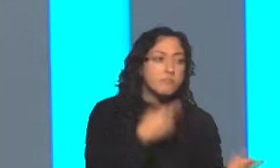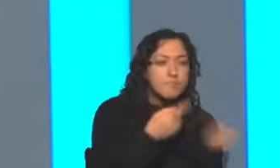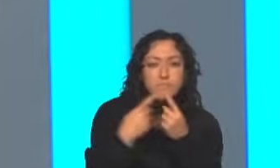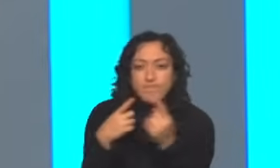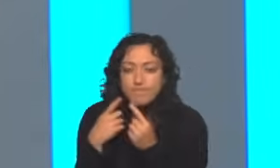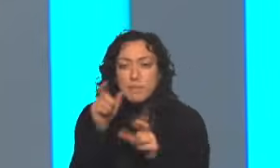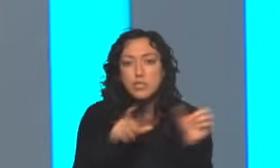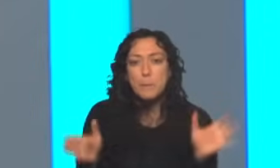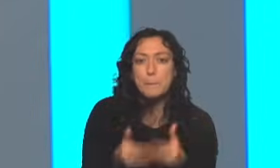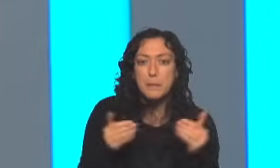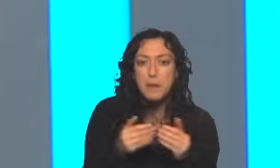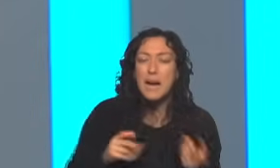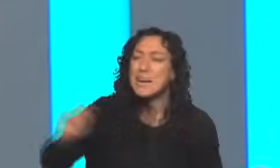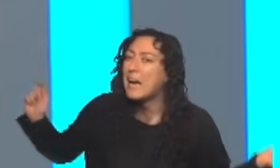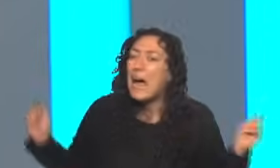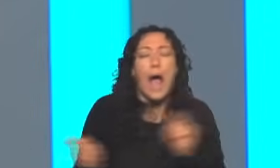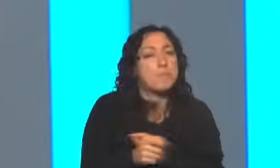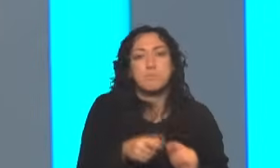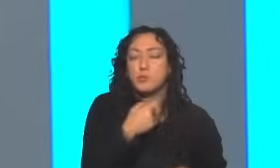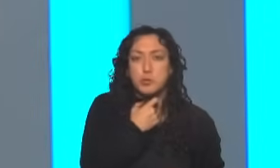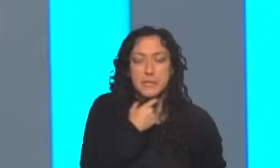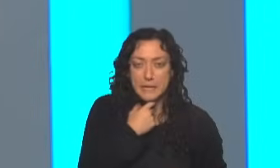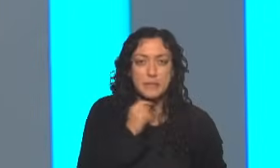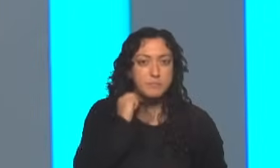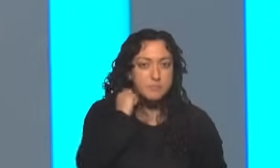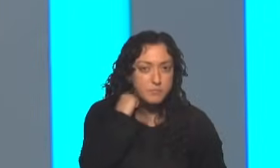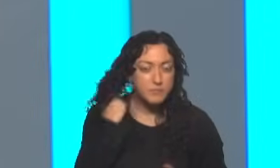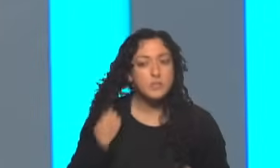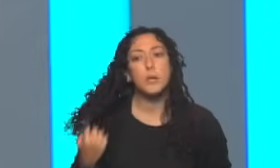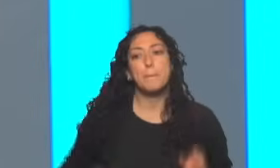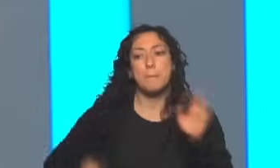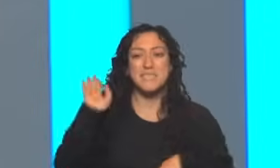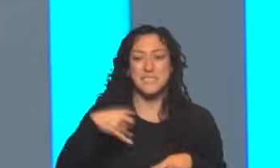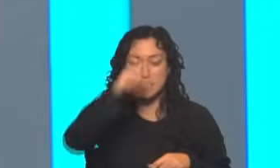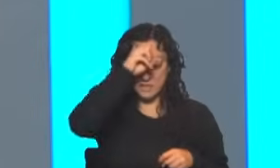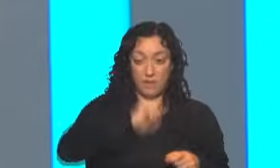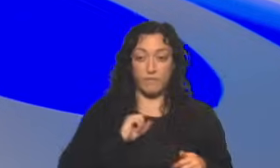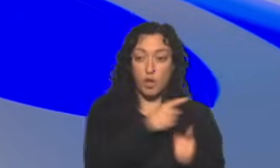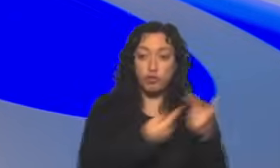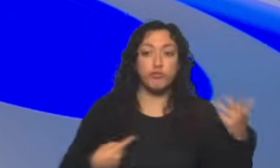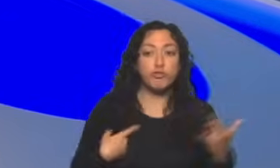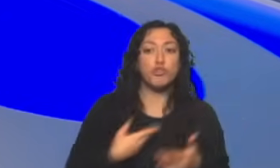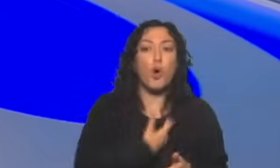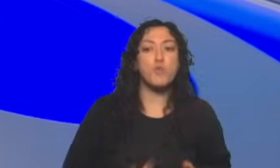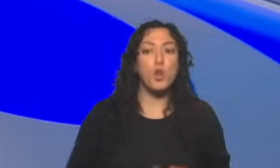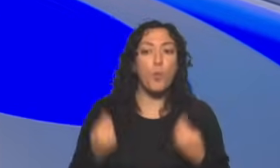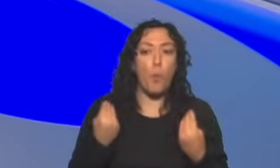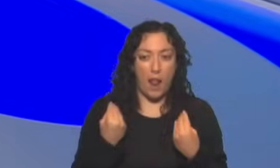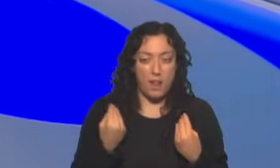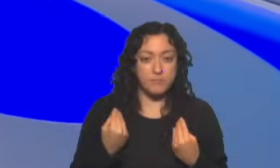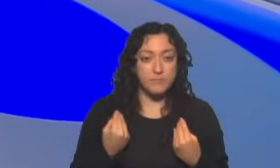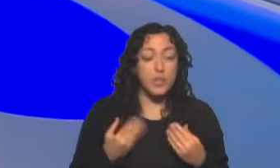los panameños de un cambio radical. En ese sentido, ¿cuáles son los principales desafíos que va a tener el gobierno? El gobierno anterior,